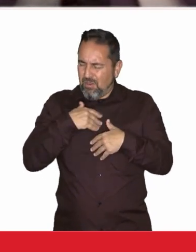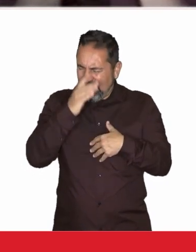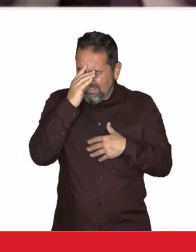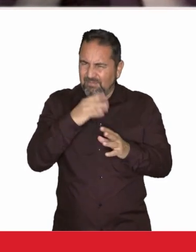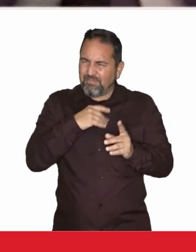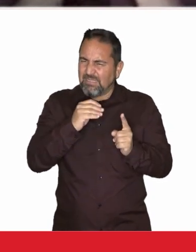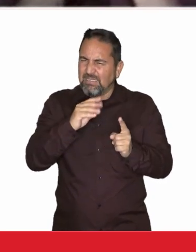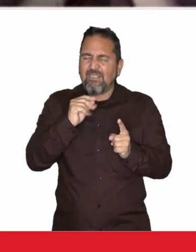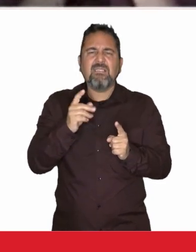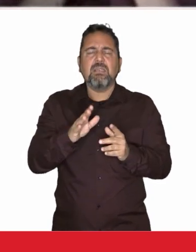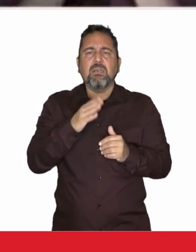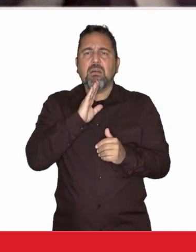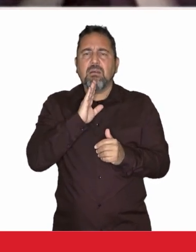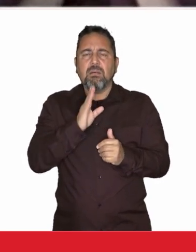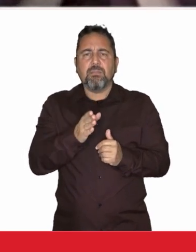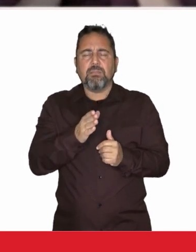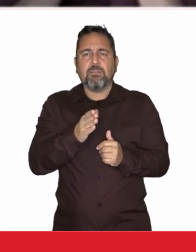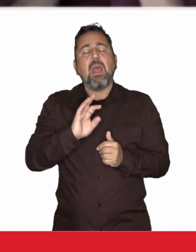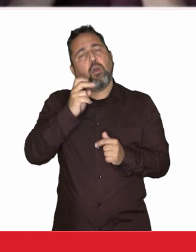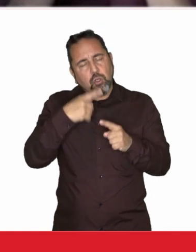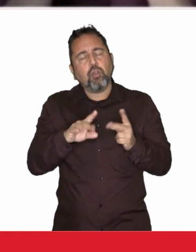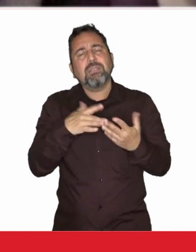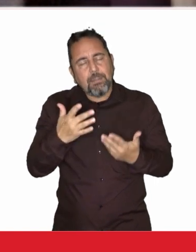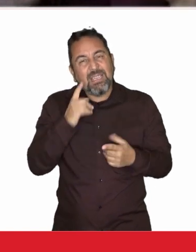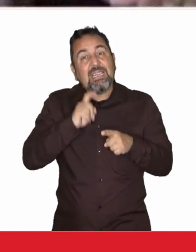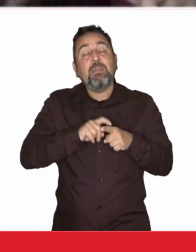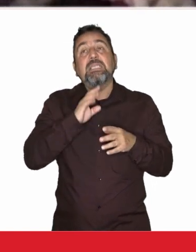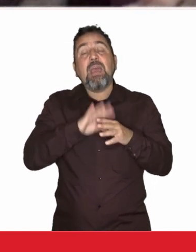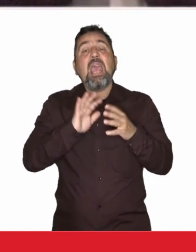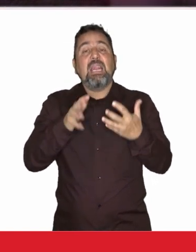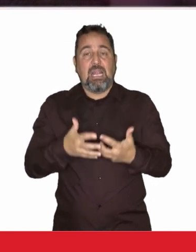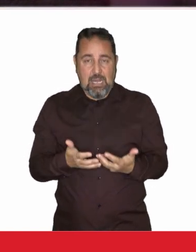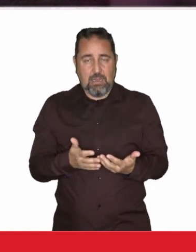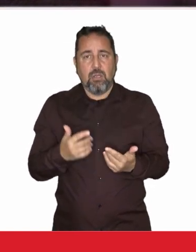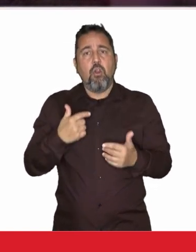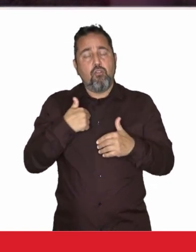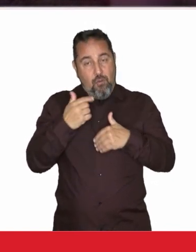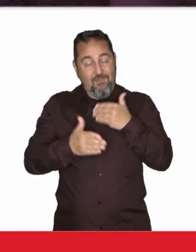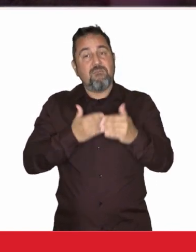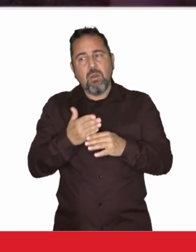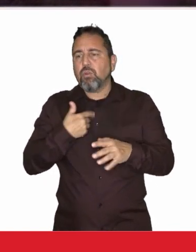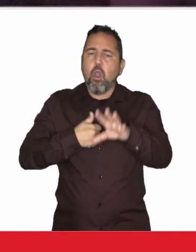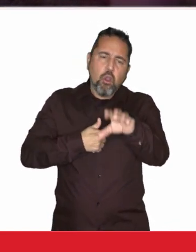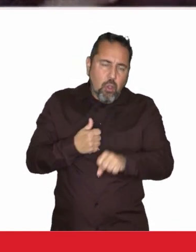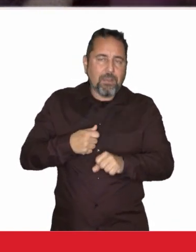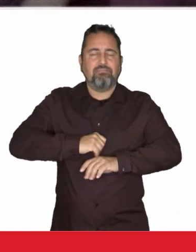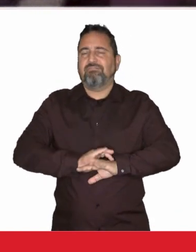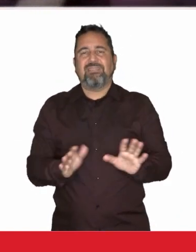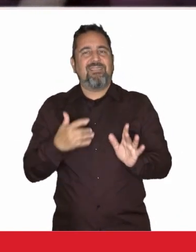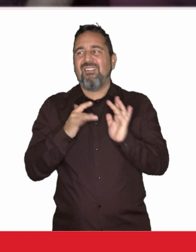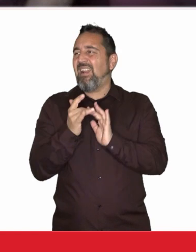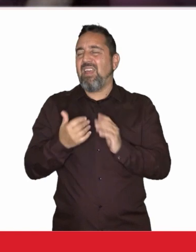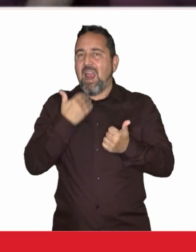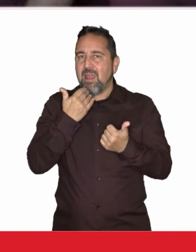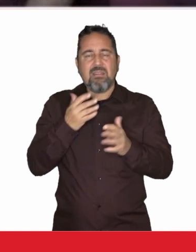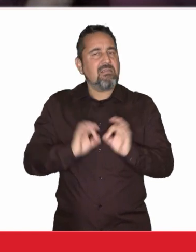Perdona que me había venido una idea y se me ha ido. Otra cosa muy típica es en internet, ¿vale? Donde yo voy, compro y se acabó.